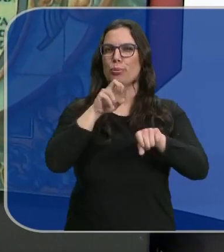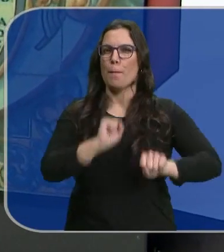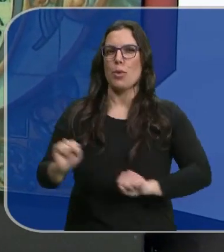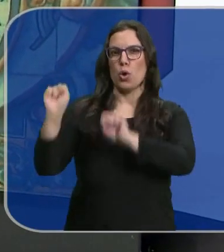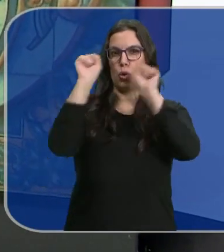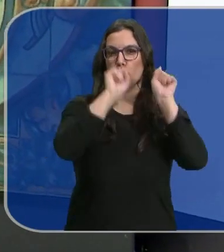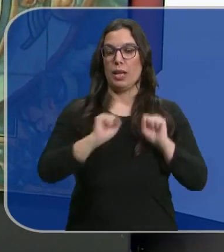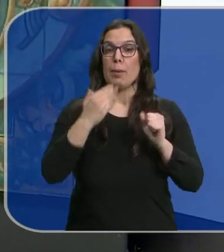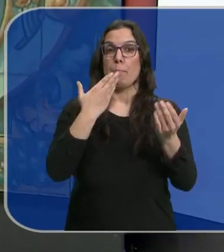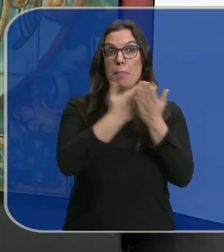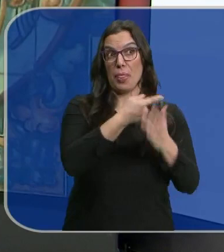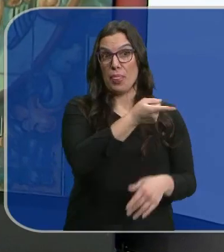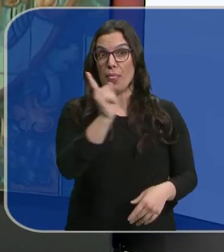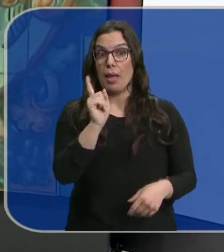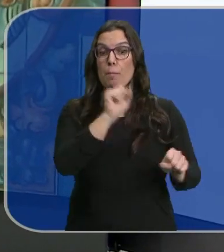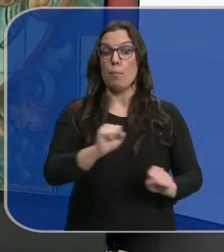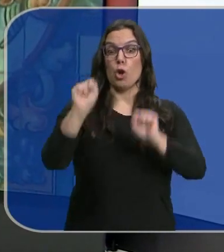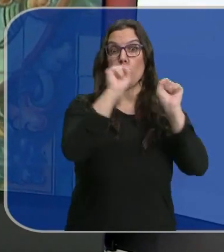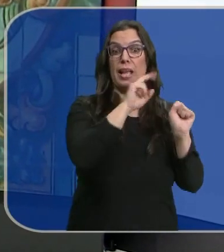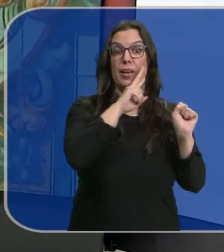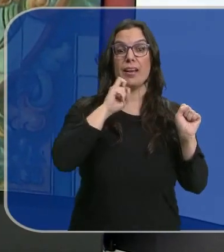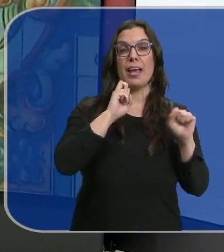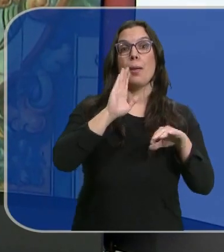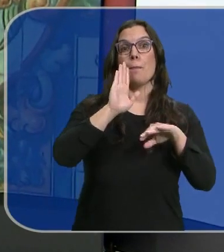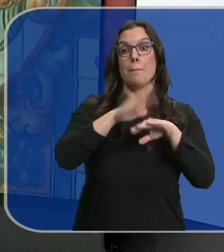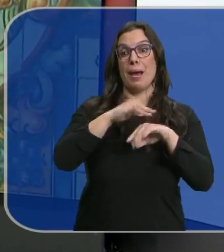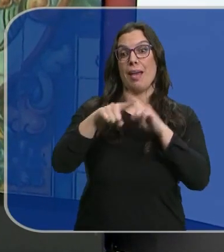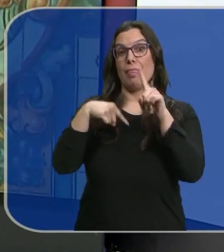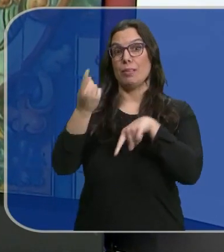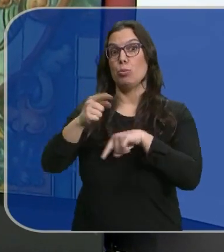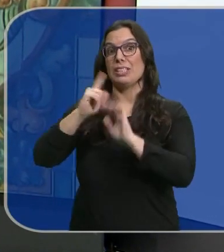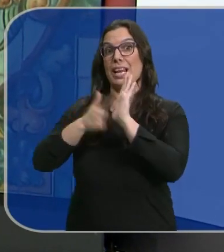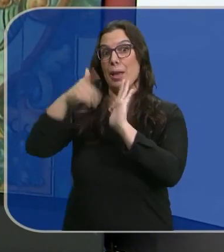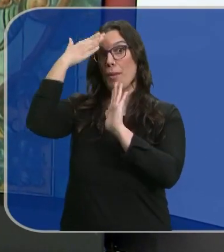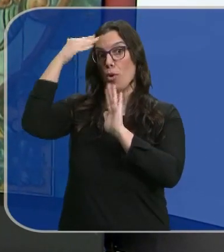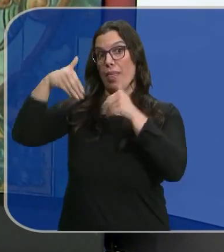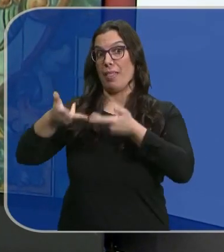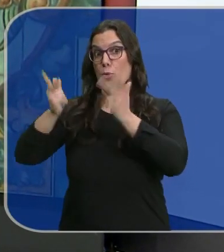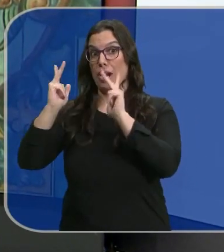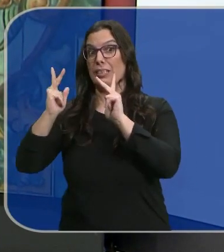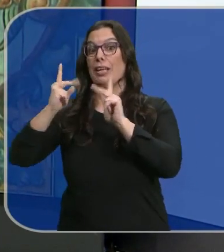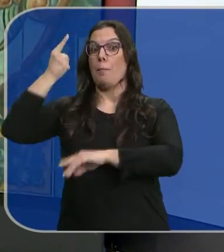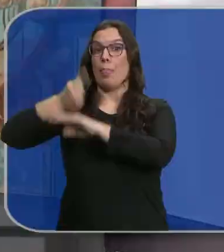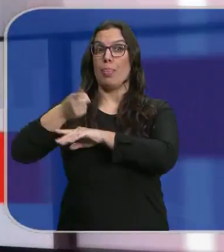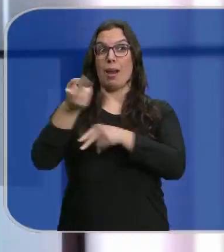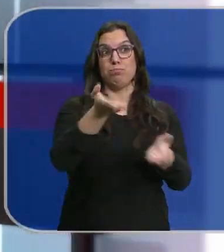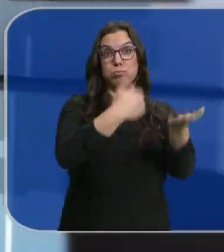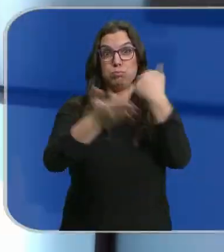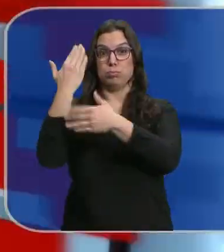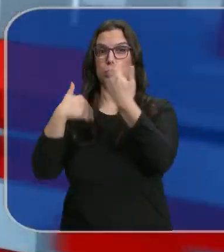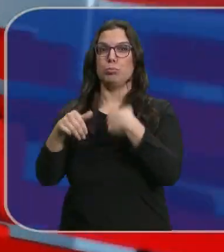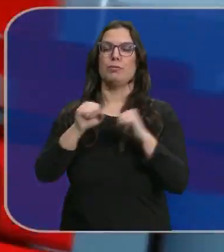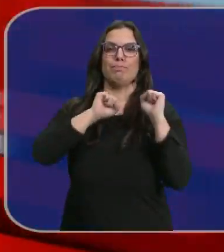que solicita proteger para evitar que se retiren de acuerdo a la Ley de Memoria Democrática.